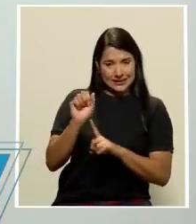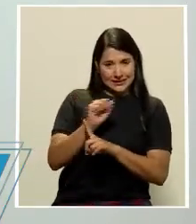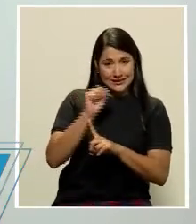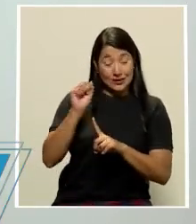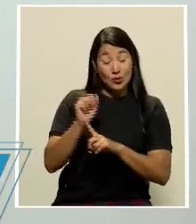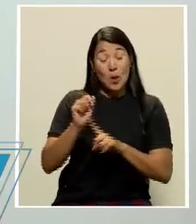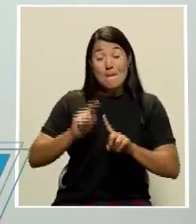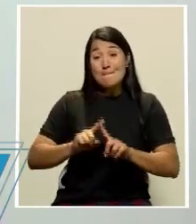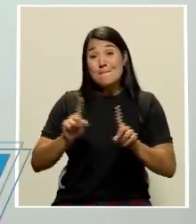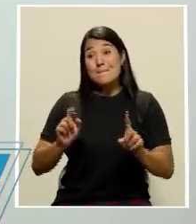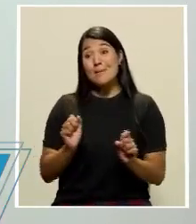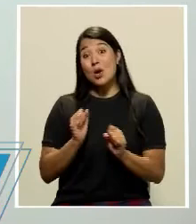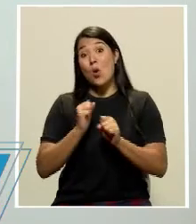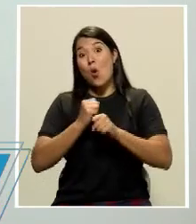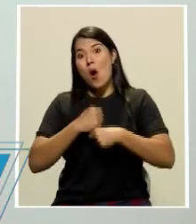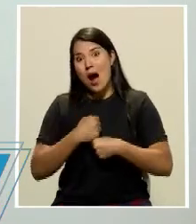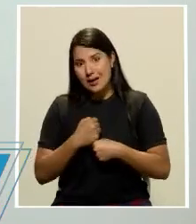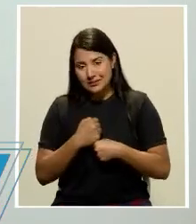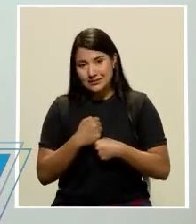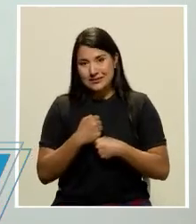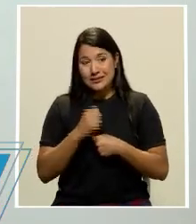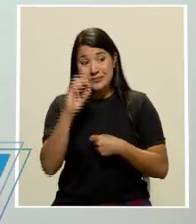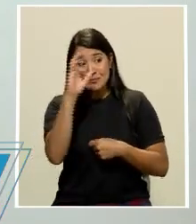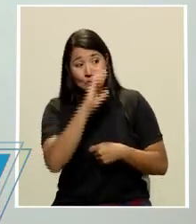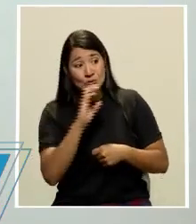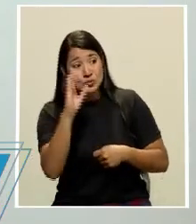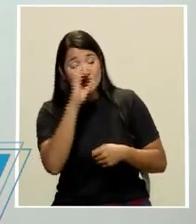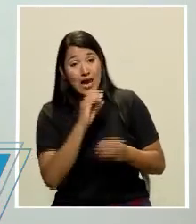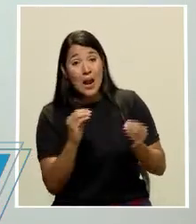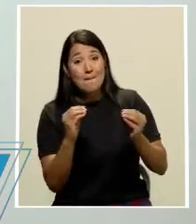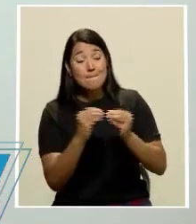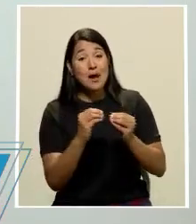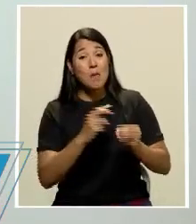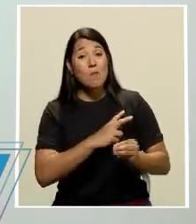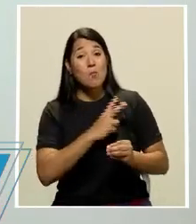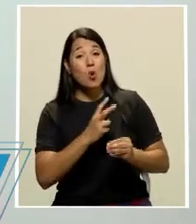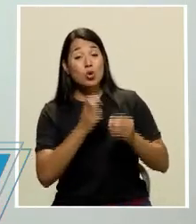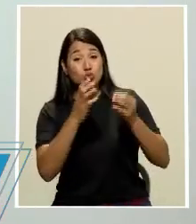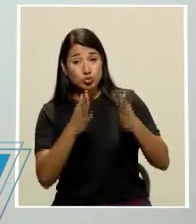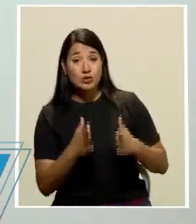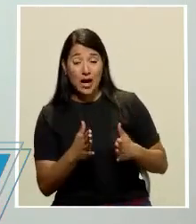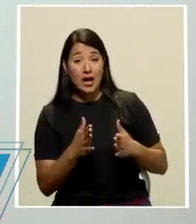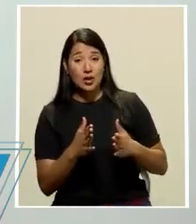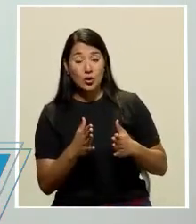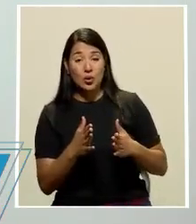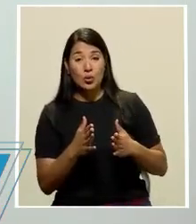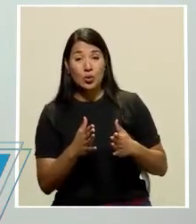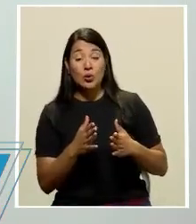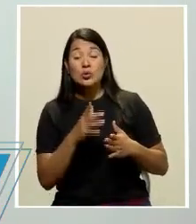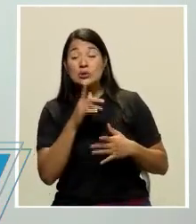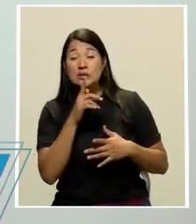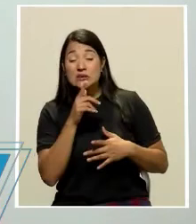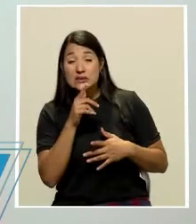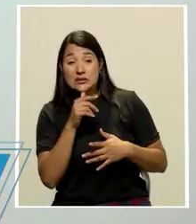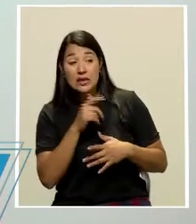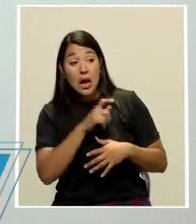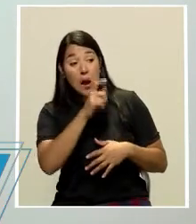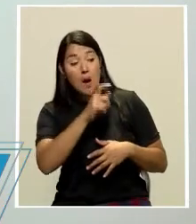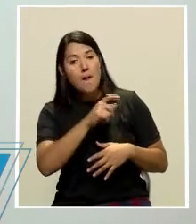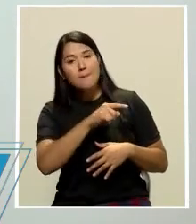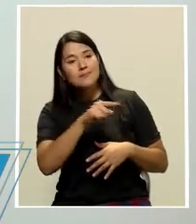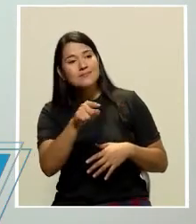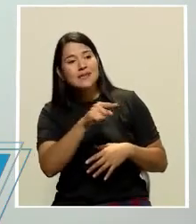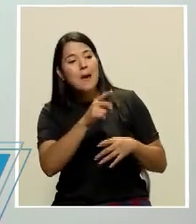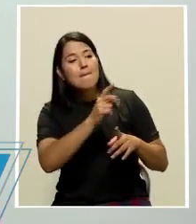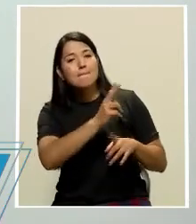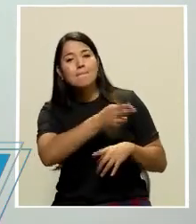hace reforzar el voluntariado por medio de las personas que atienden o que son inclusive beneficiarias,